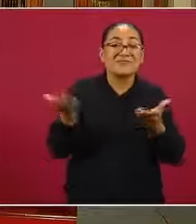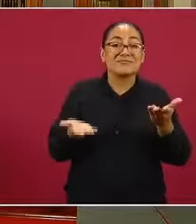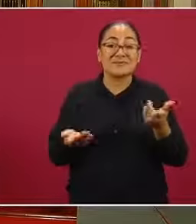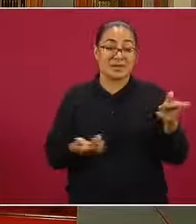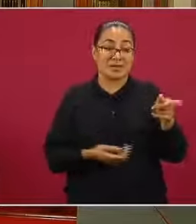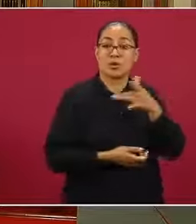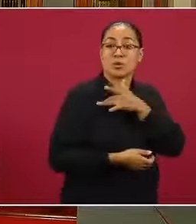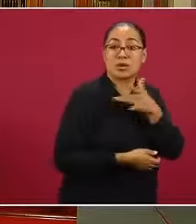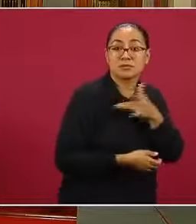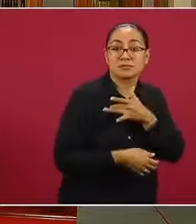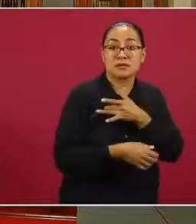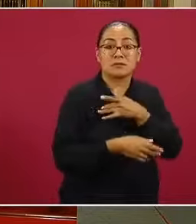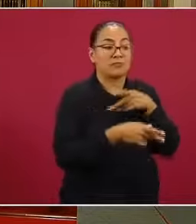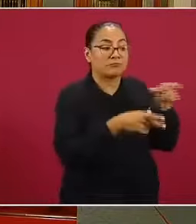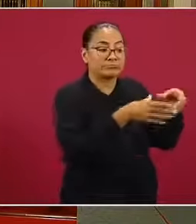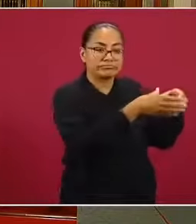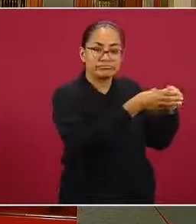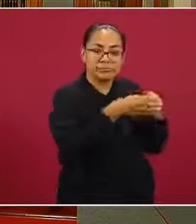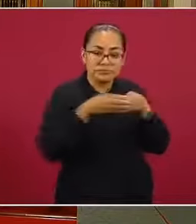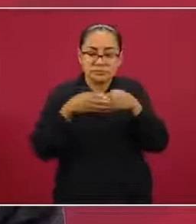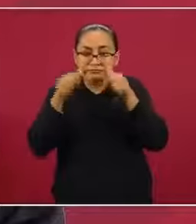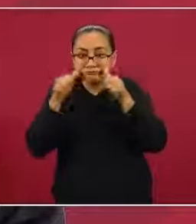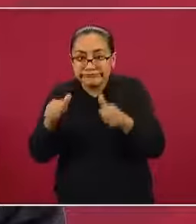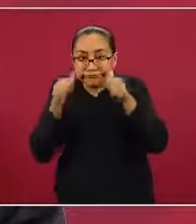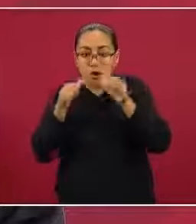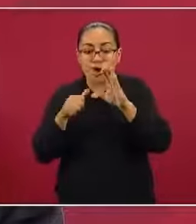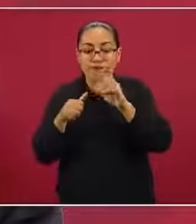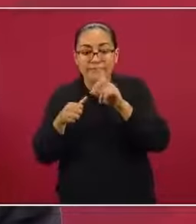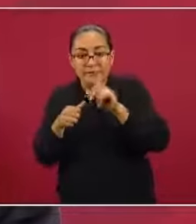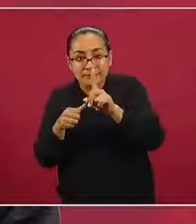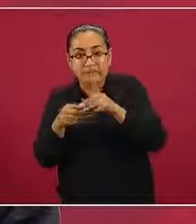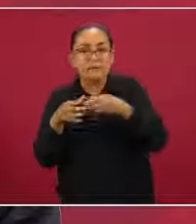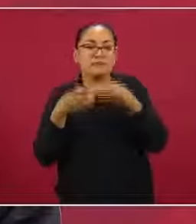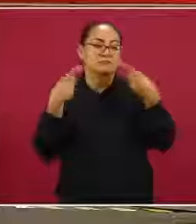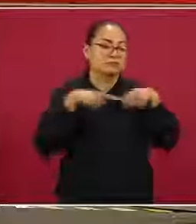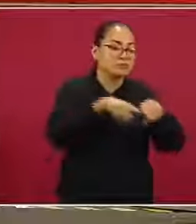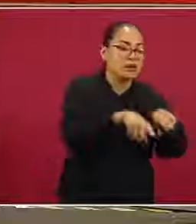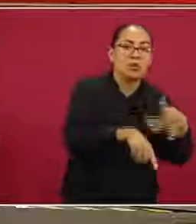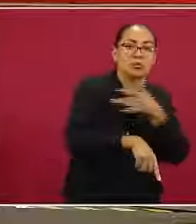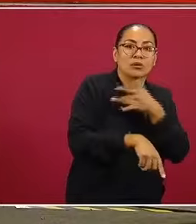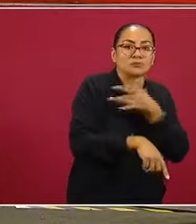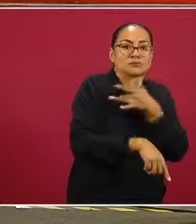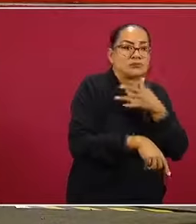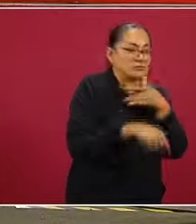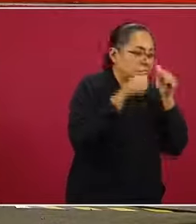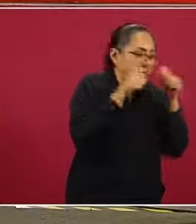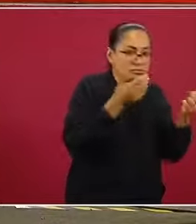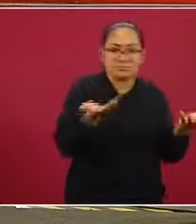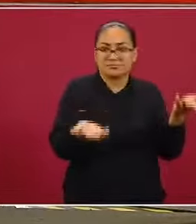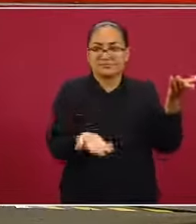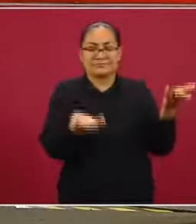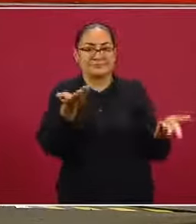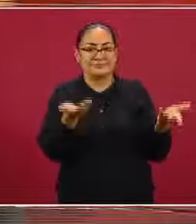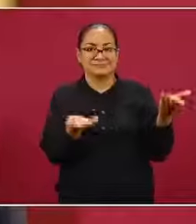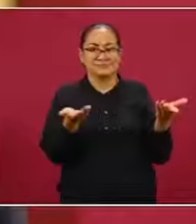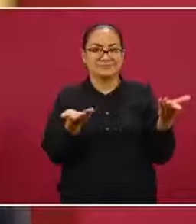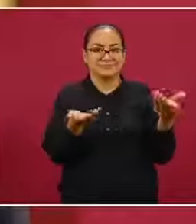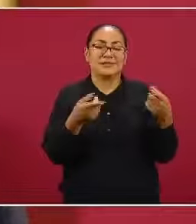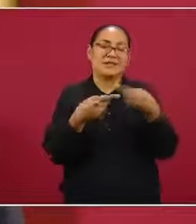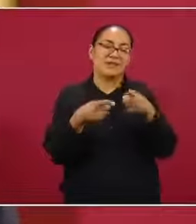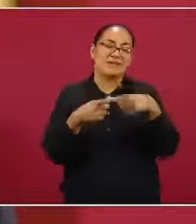COVID y el resto siguió operando, pero de manera especializada para enfermedades cardiovasculares. Entonces, decir una sola cifra, yo sé que es cómodo para hacer una